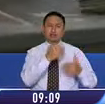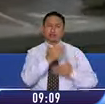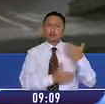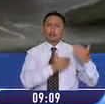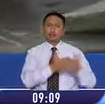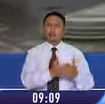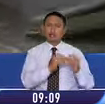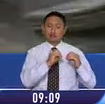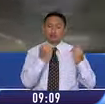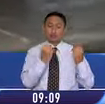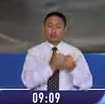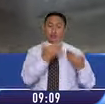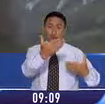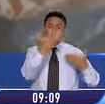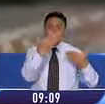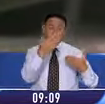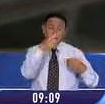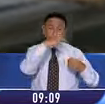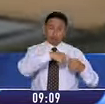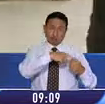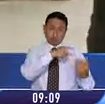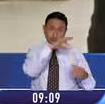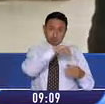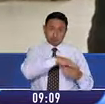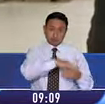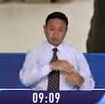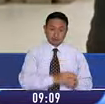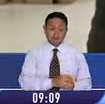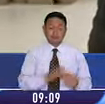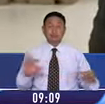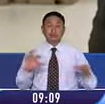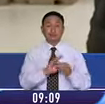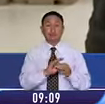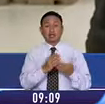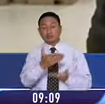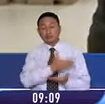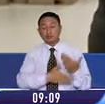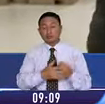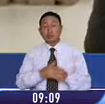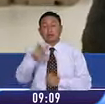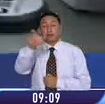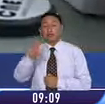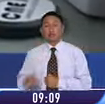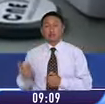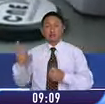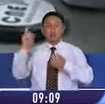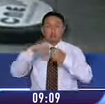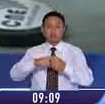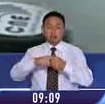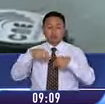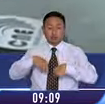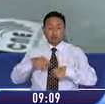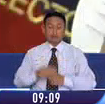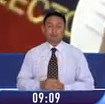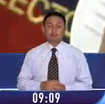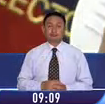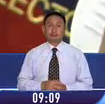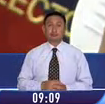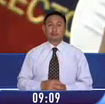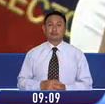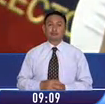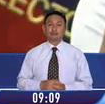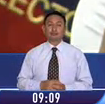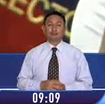de las organizaciones y partidos políticos, alianzas, inscripción de candidaturas e impugnaciones. Que